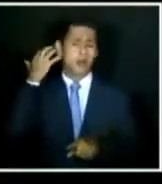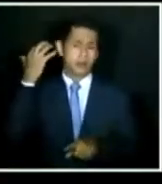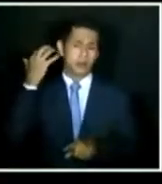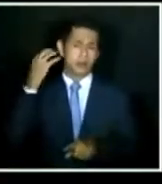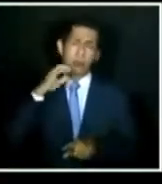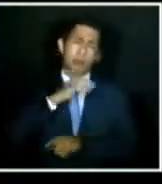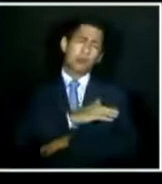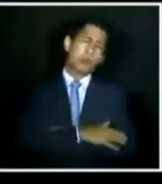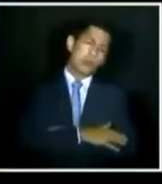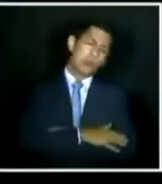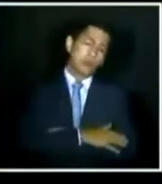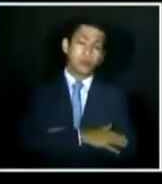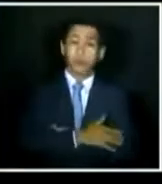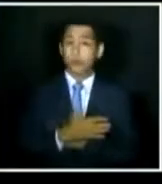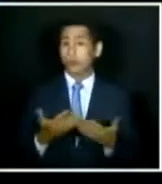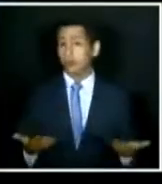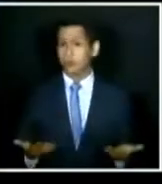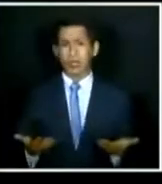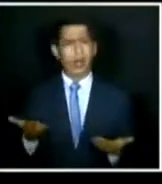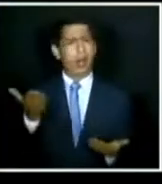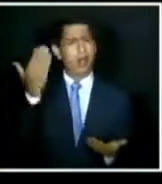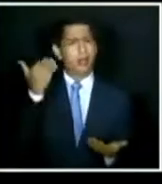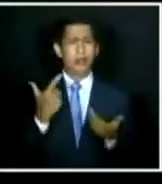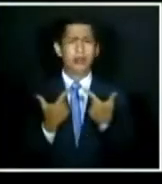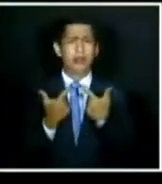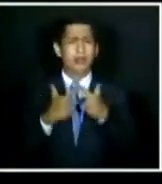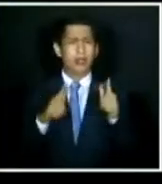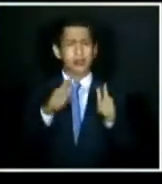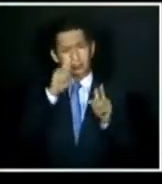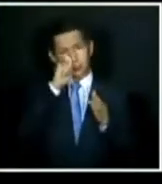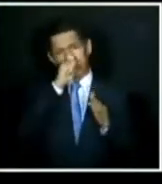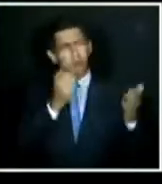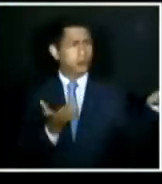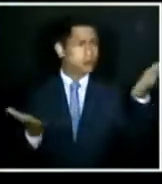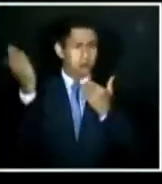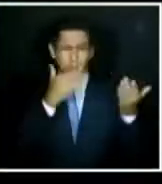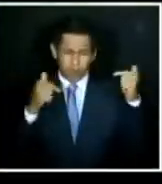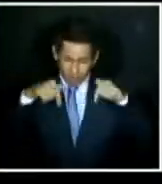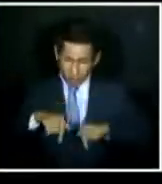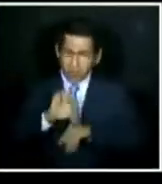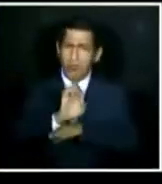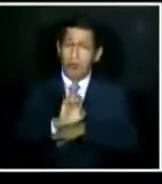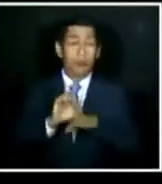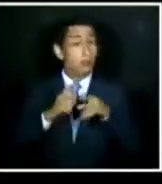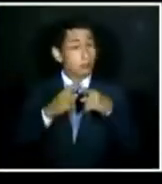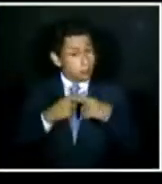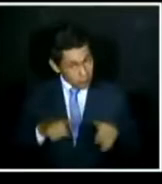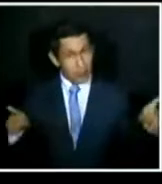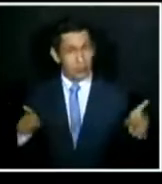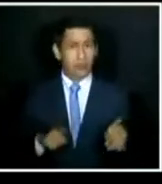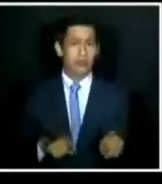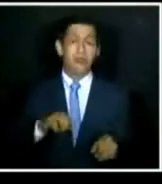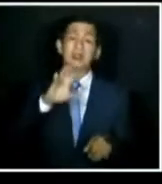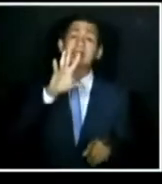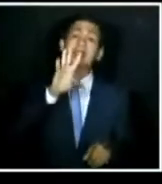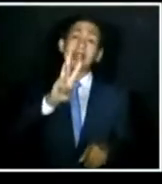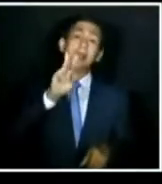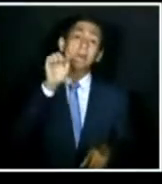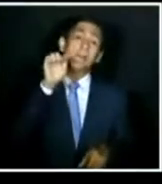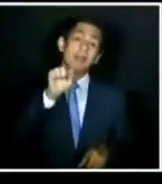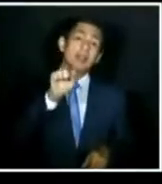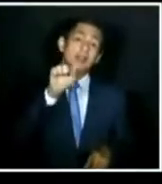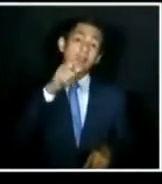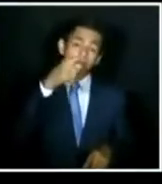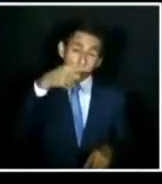Las capturas récord de drogas han significado para el narcotráfico un duro golpe de 6.000 millones de dólares.